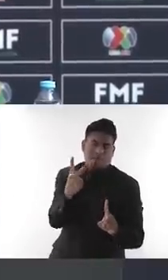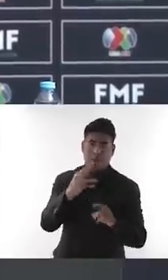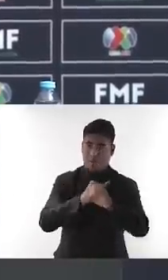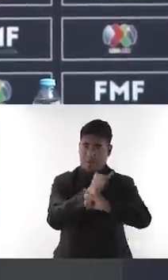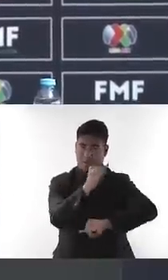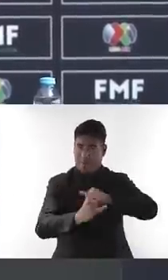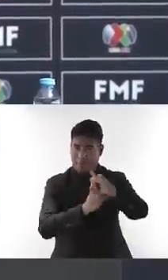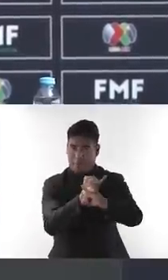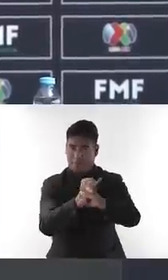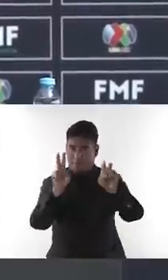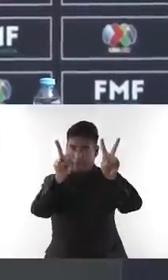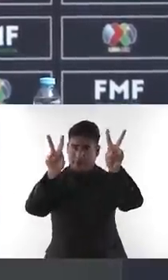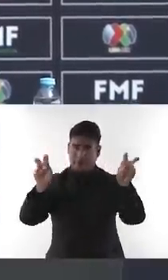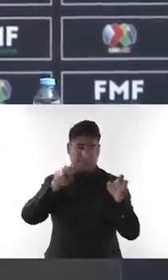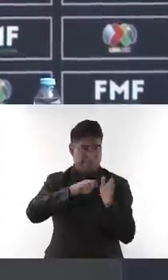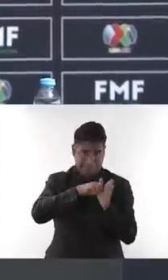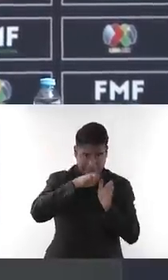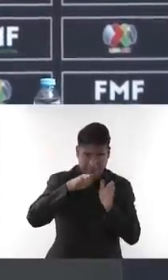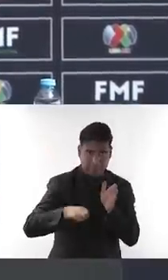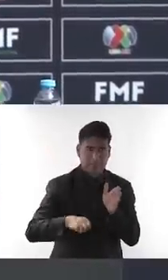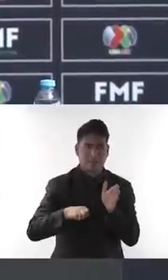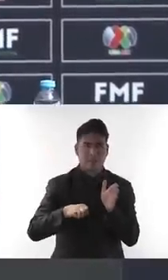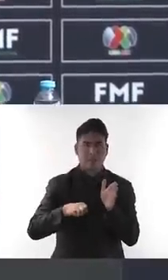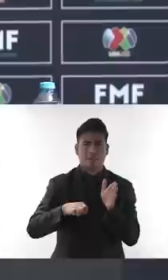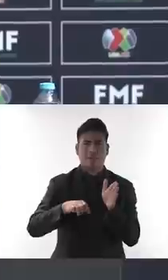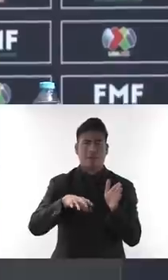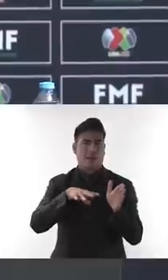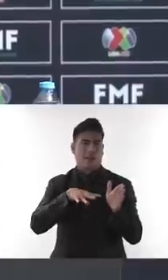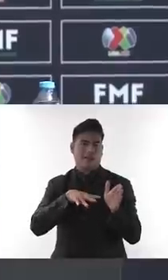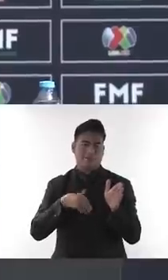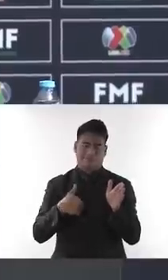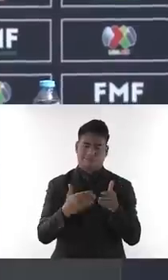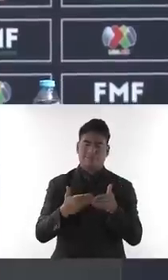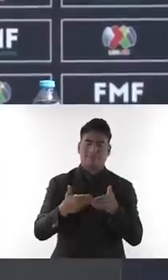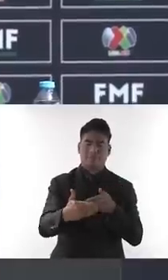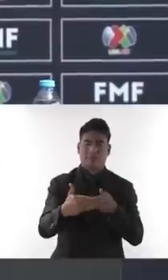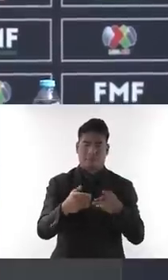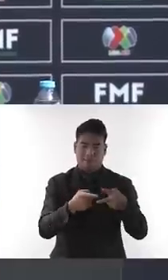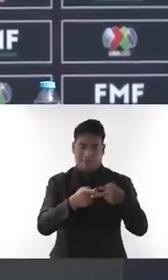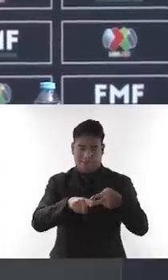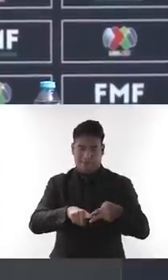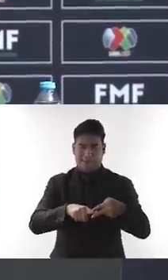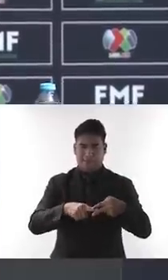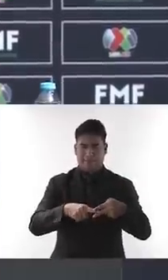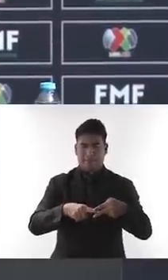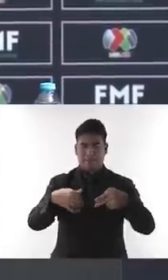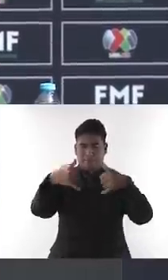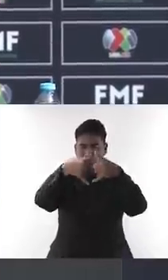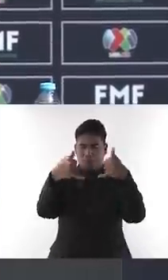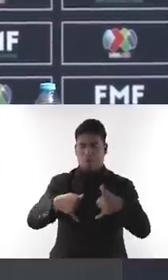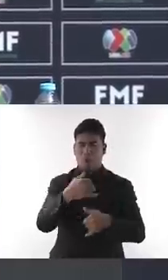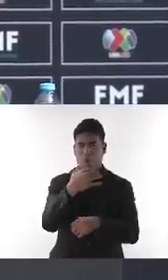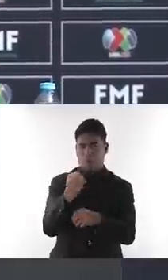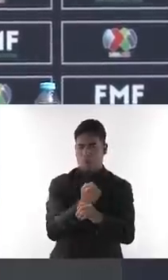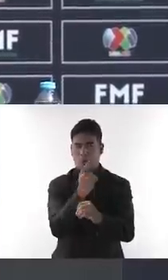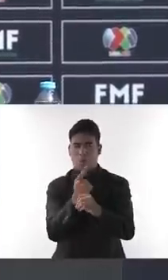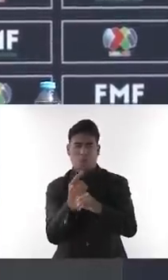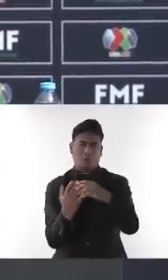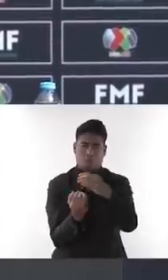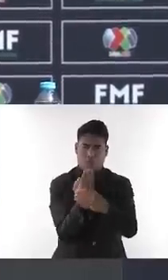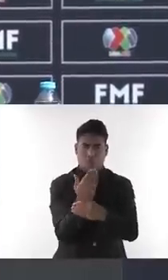internacional. Por ejemplo, empieza la Leagues Cup este año. Eso le da acercamiento a otro mercado y a un valor